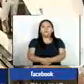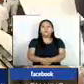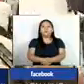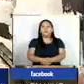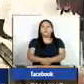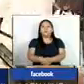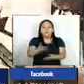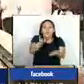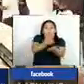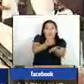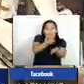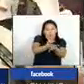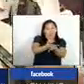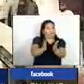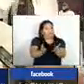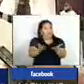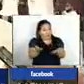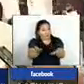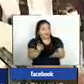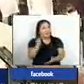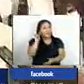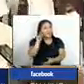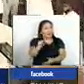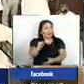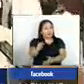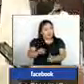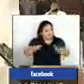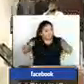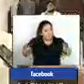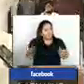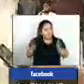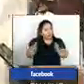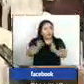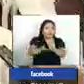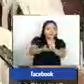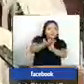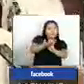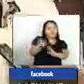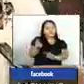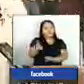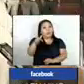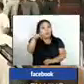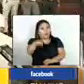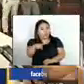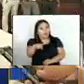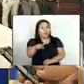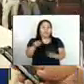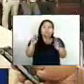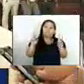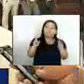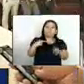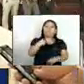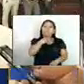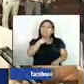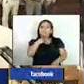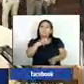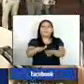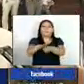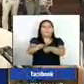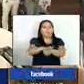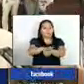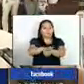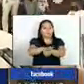Nuestra plataforma va a estar fundamentada en eso, en promover el desarrollo económico tan necesario en esta situación de crisis que estamos viviendo.